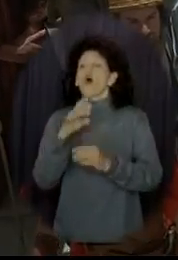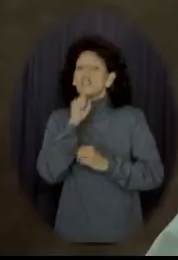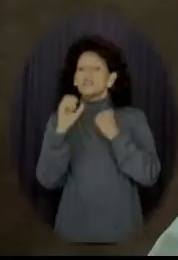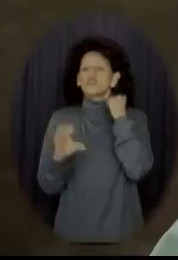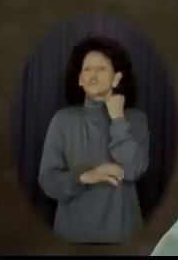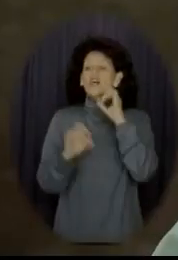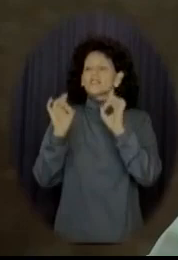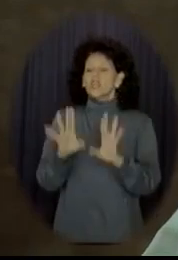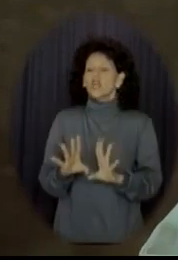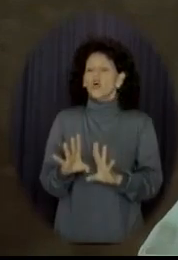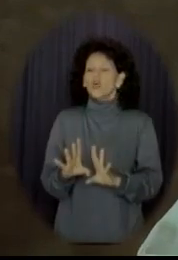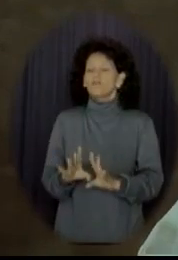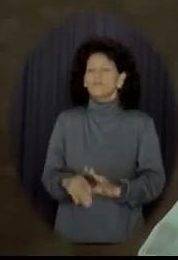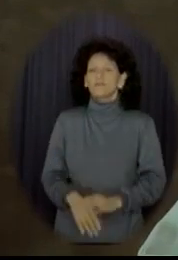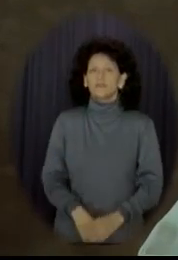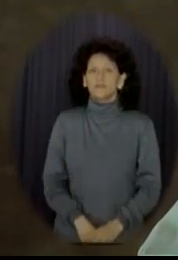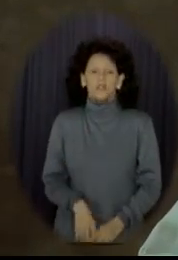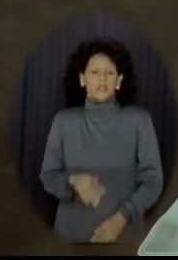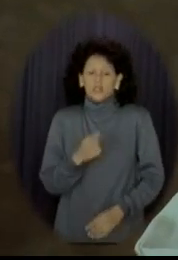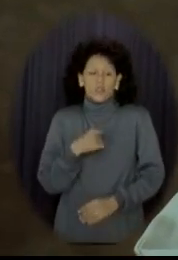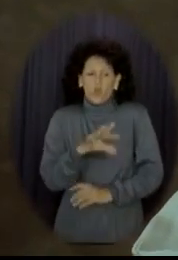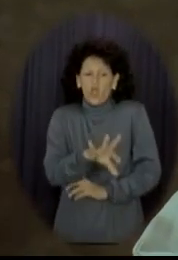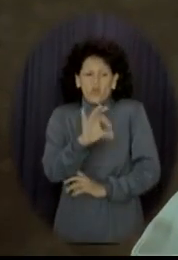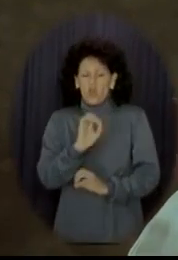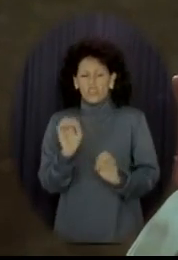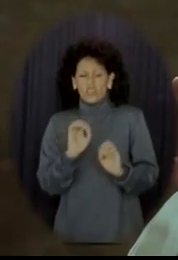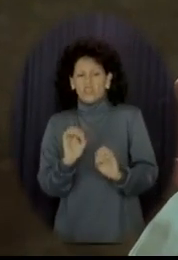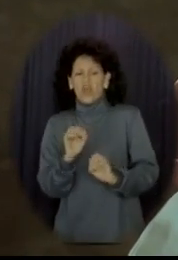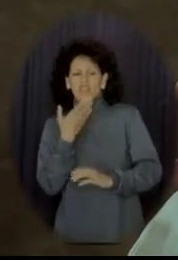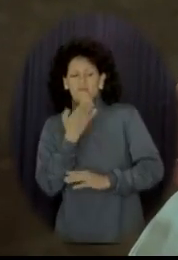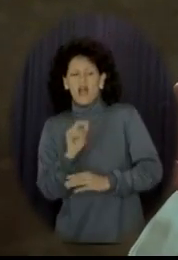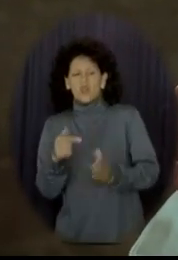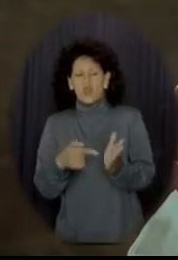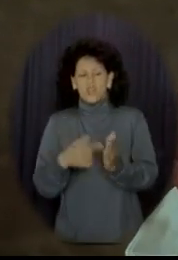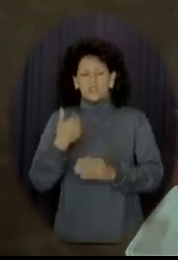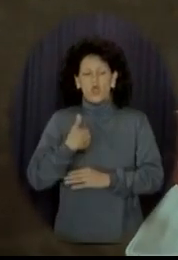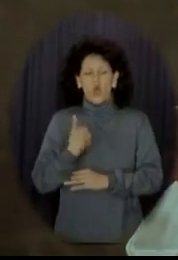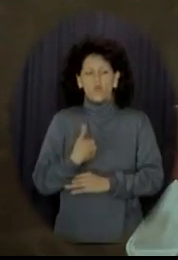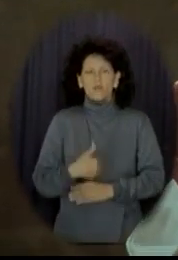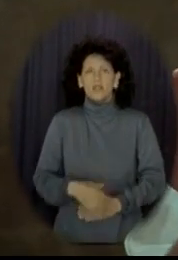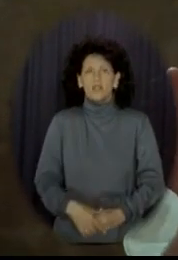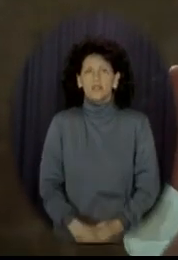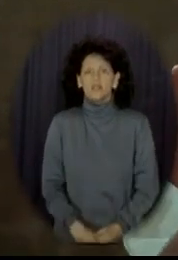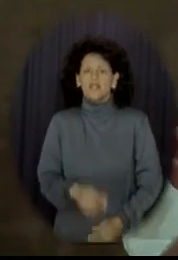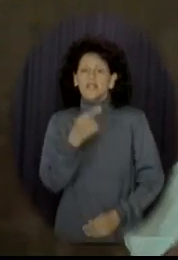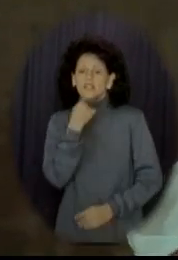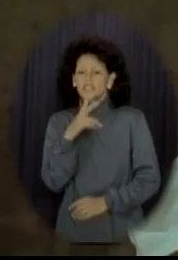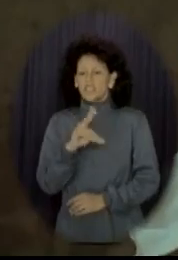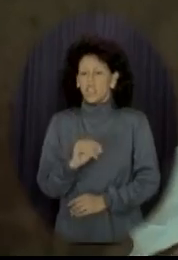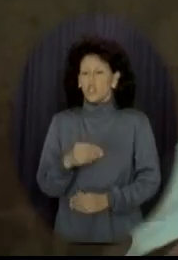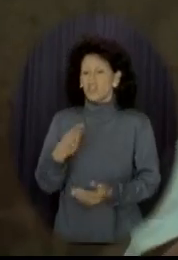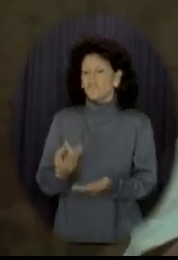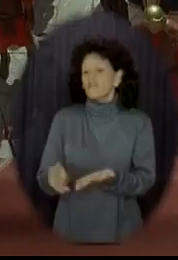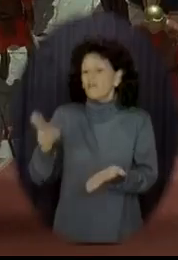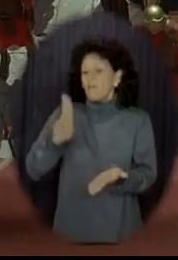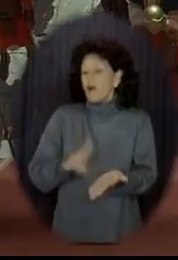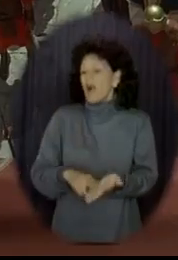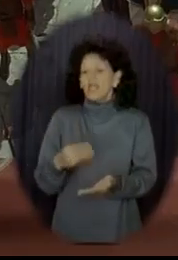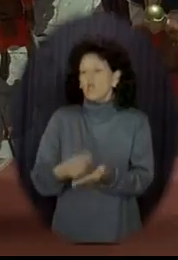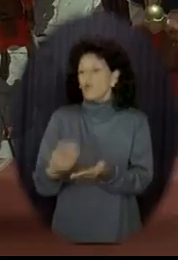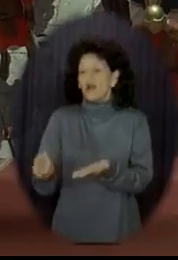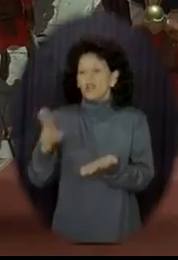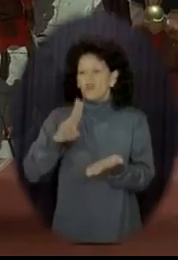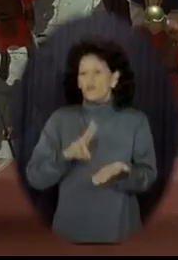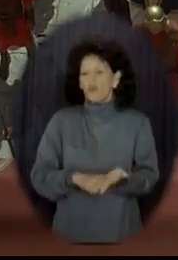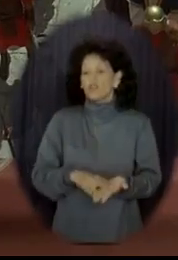templo. ¿Cuál será su castigo? ¡Senténcielo! Es que no encuentro ninguna falta grave en este hombre. Es culpable. Dice